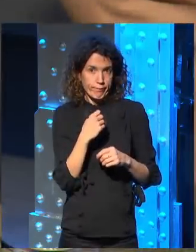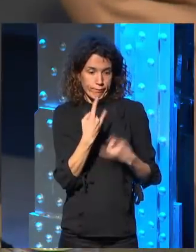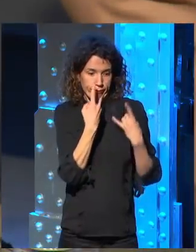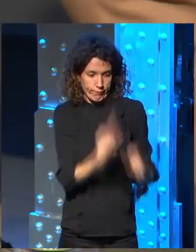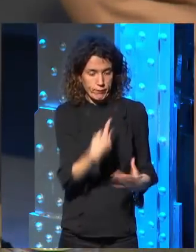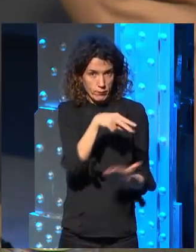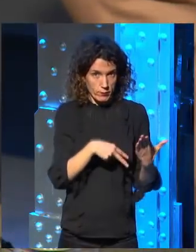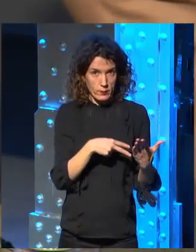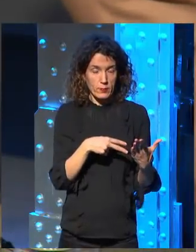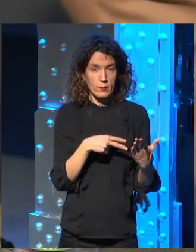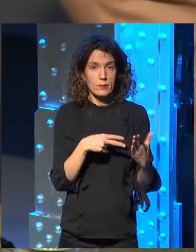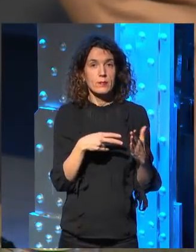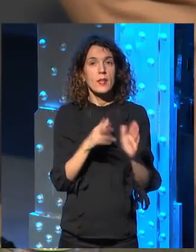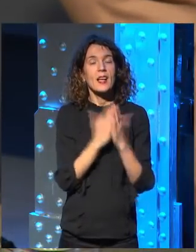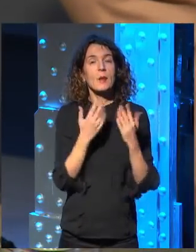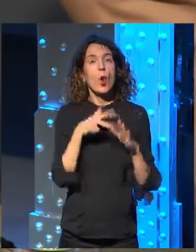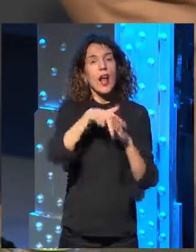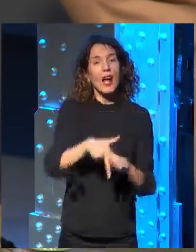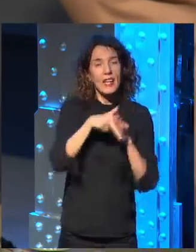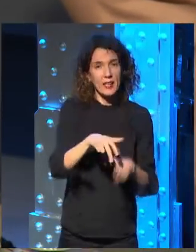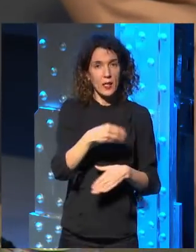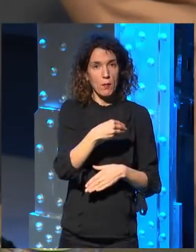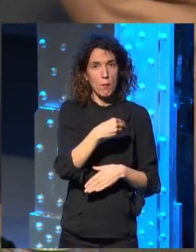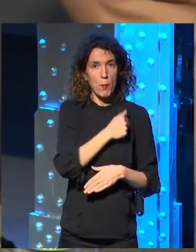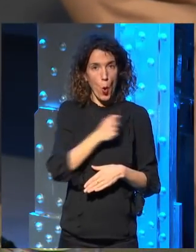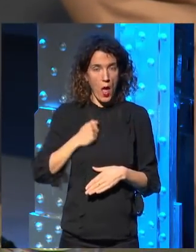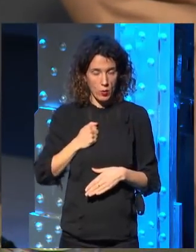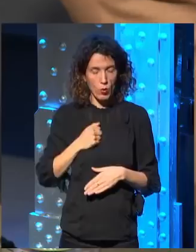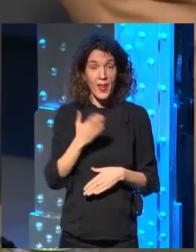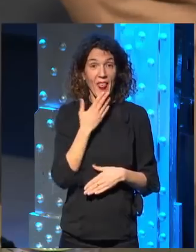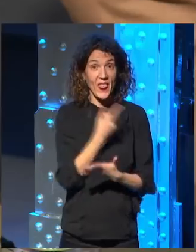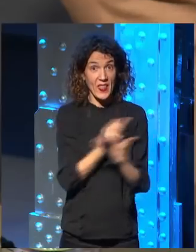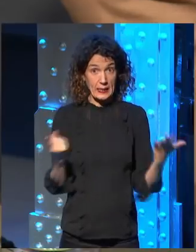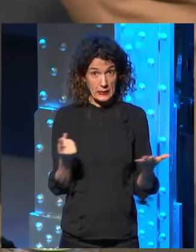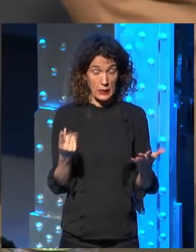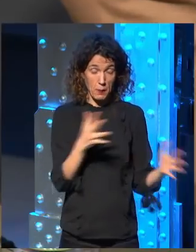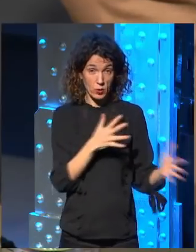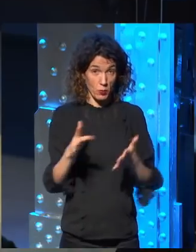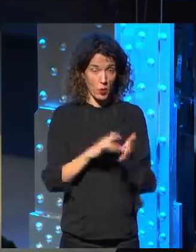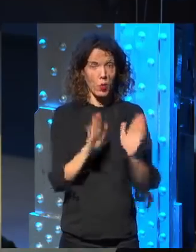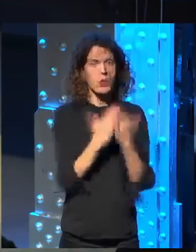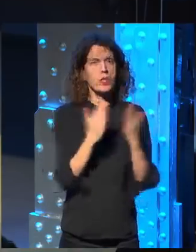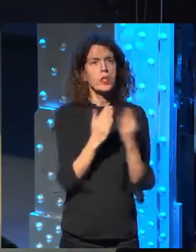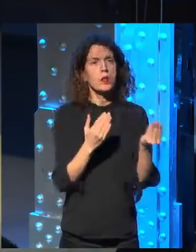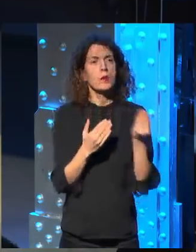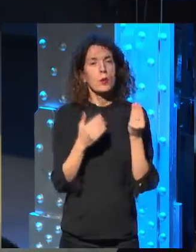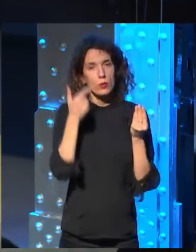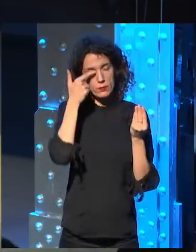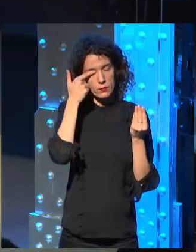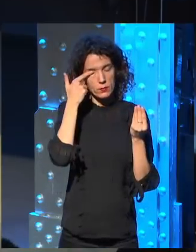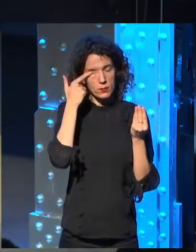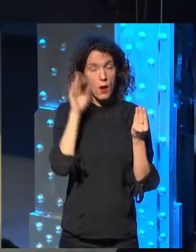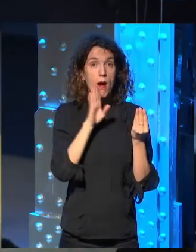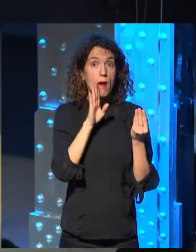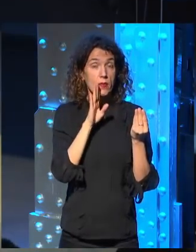estaba leyendo el jinete polaco, ¿no? Yo tenía 16 años, más o menos. El libro lo extraje, y es lo que te